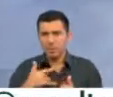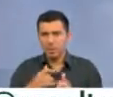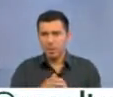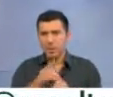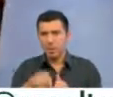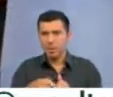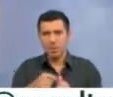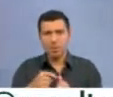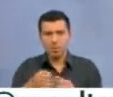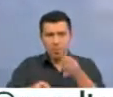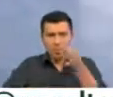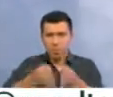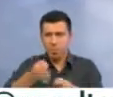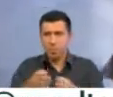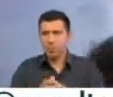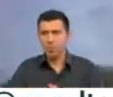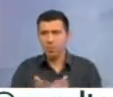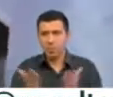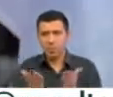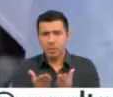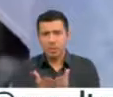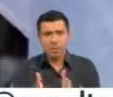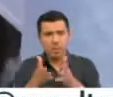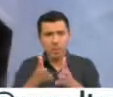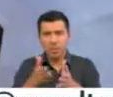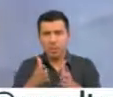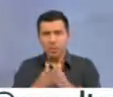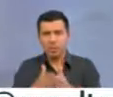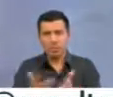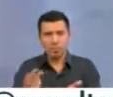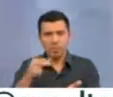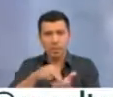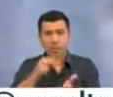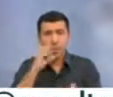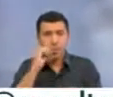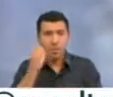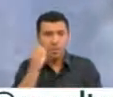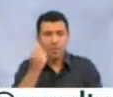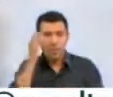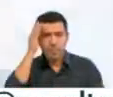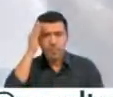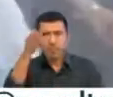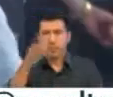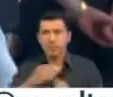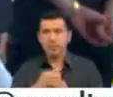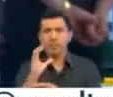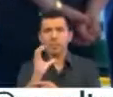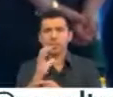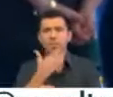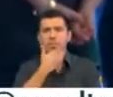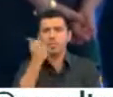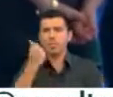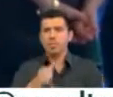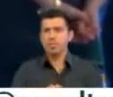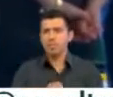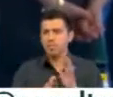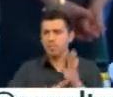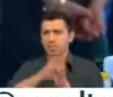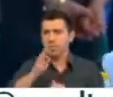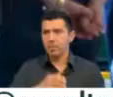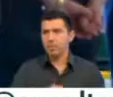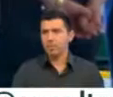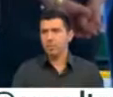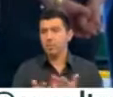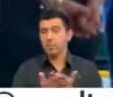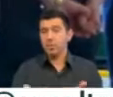una educación que levante hombres y mujeres para un mañana mejor para Colombia. Este es el comienzo de las muchas cosas que